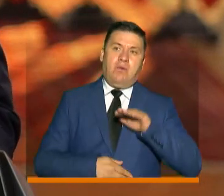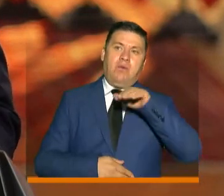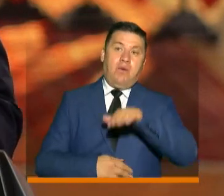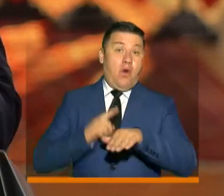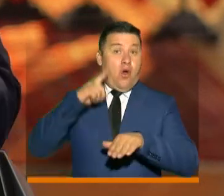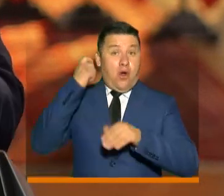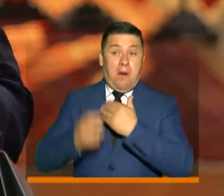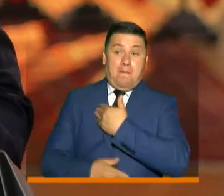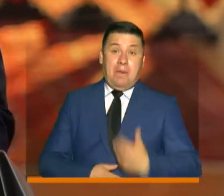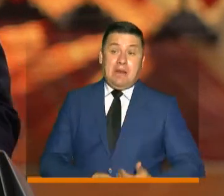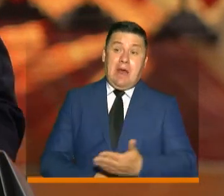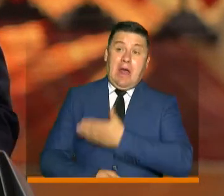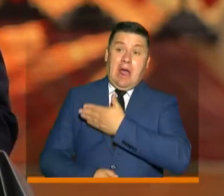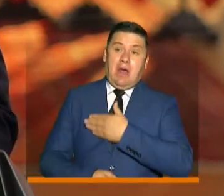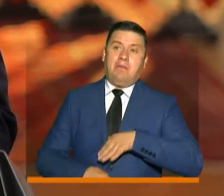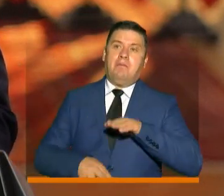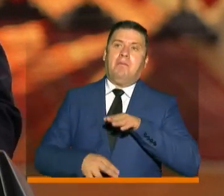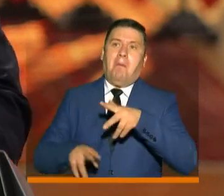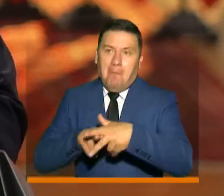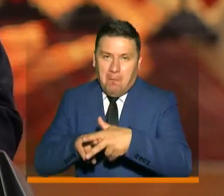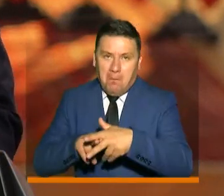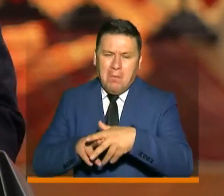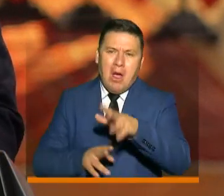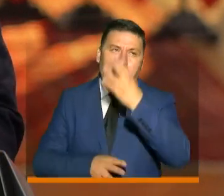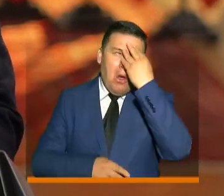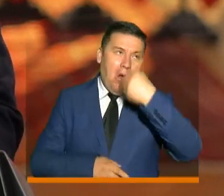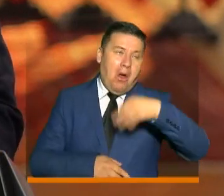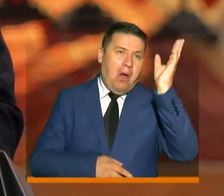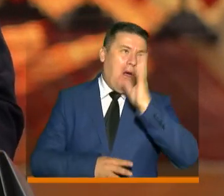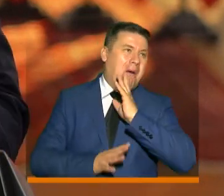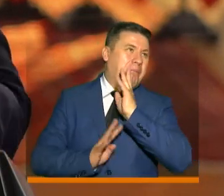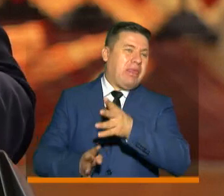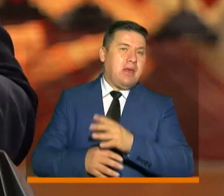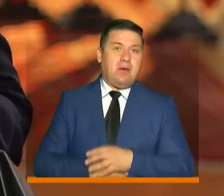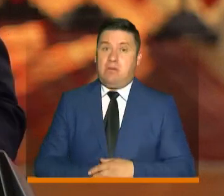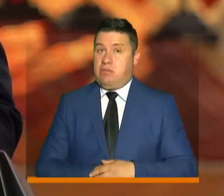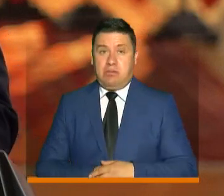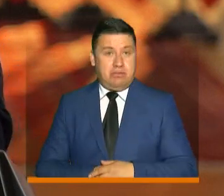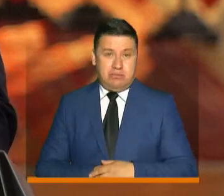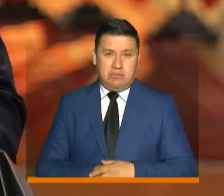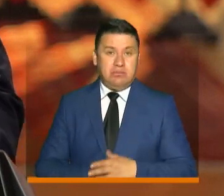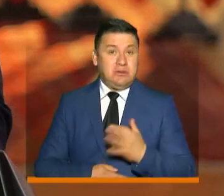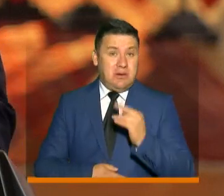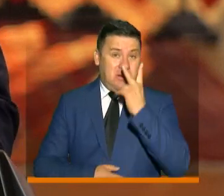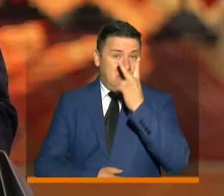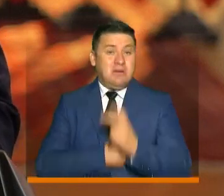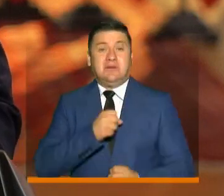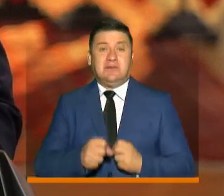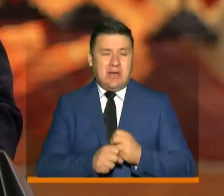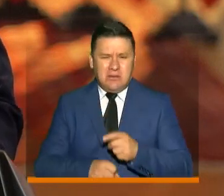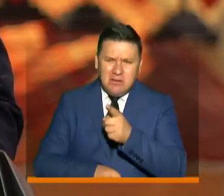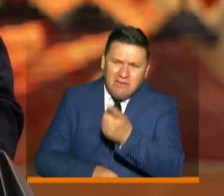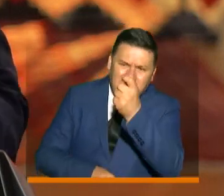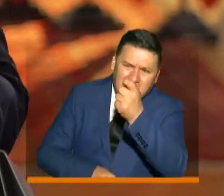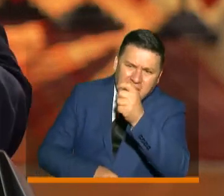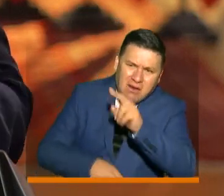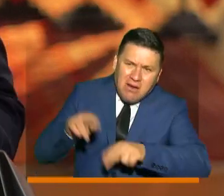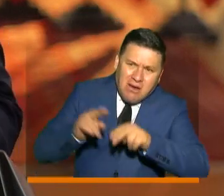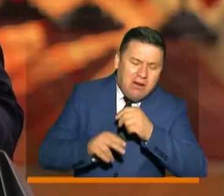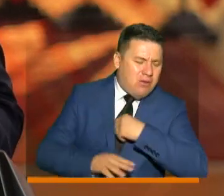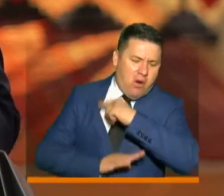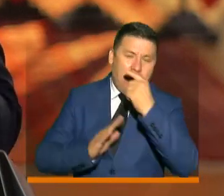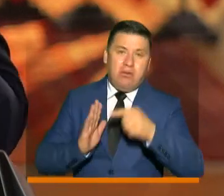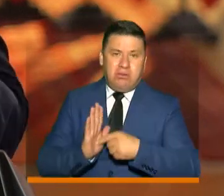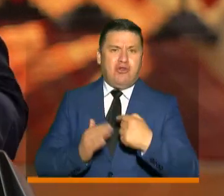otros gobiernos eran olvidadas o despreciados durante estos casi dos años de gobierno he